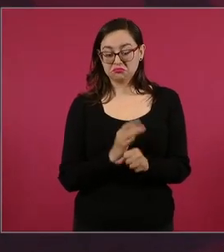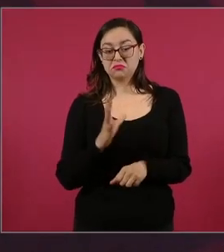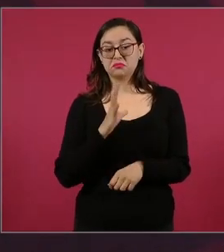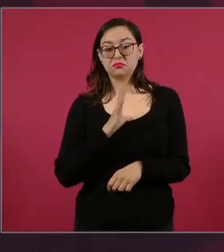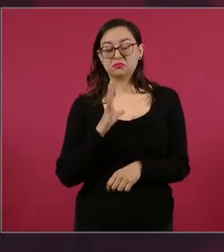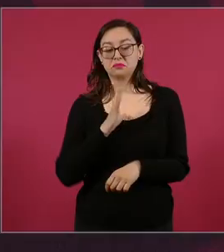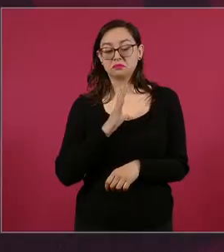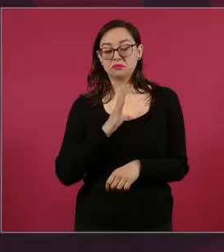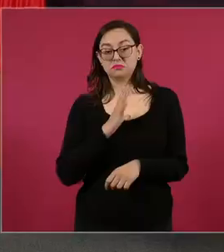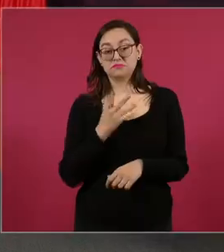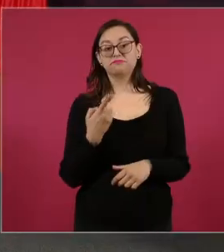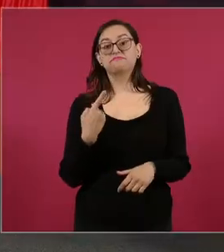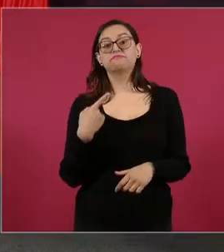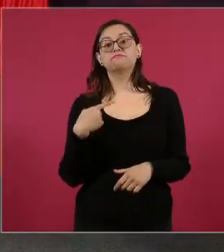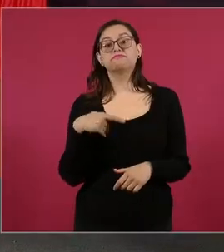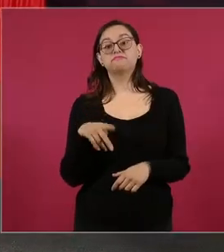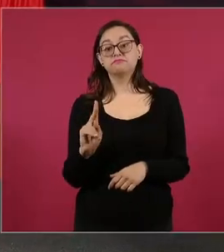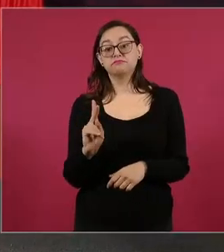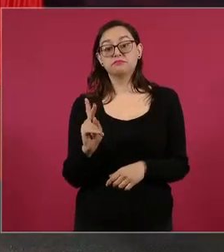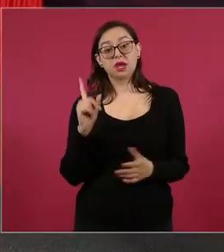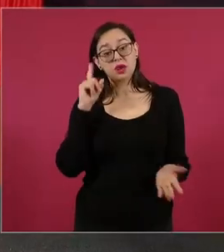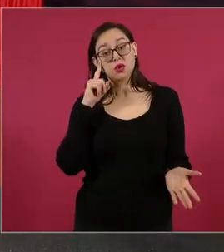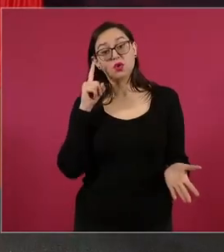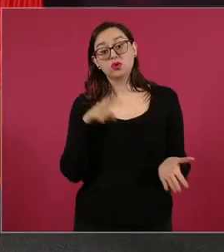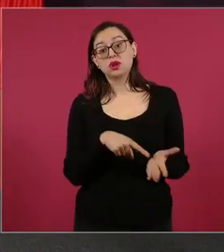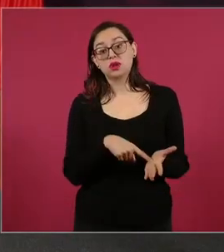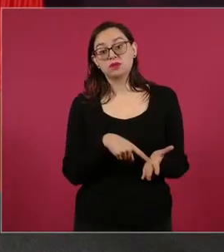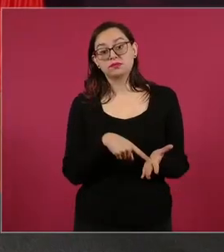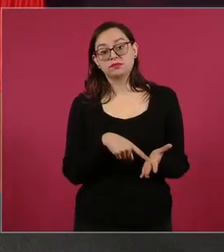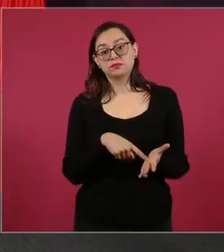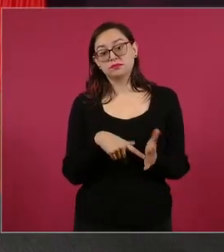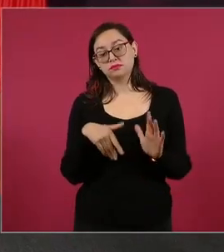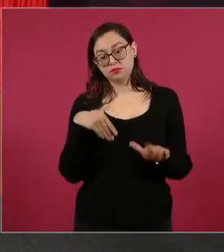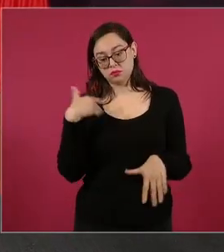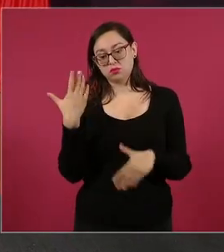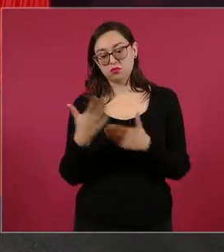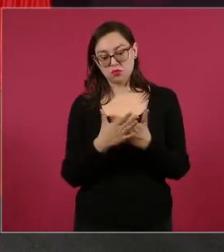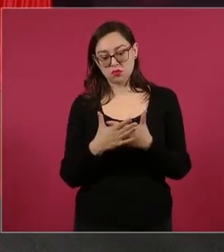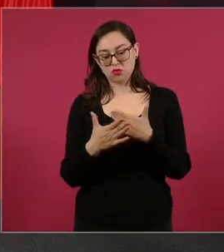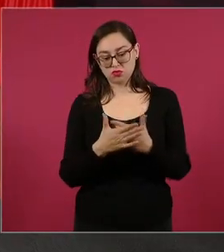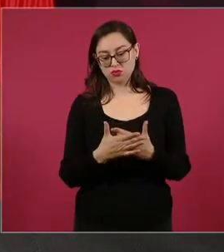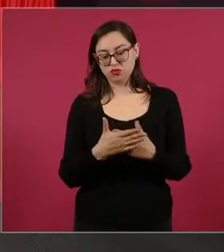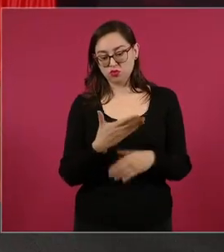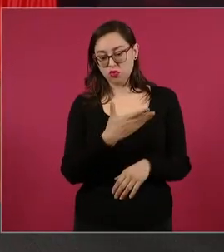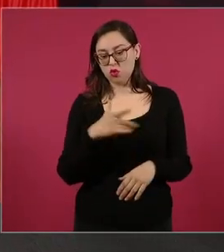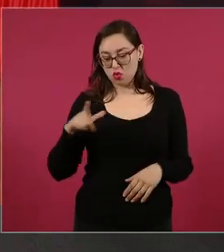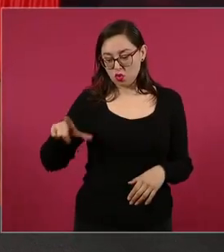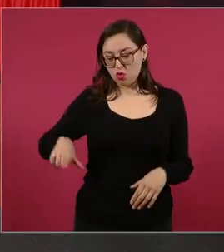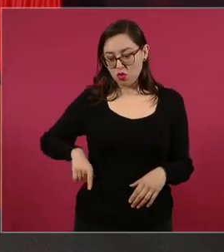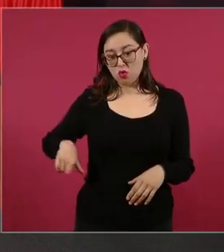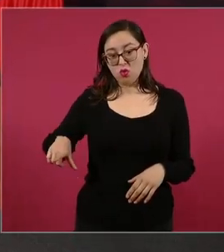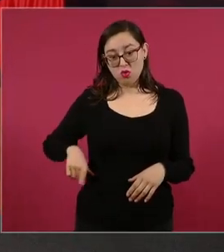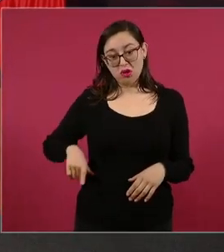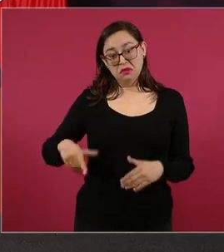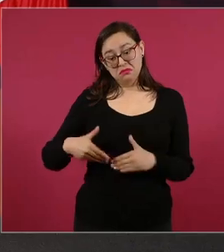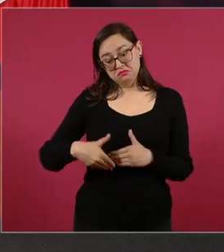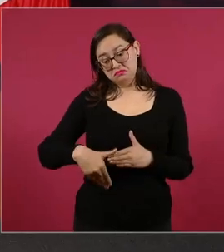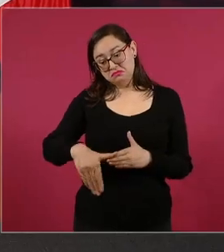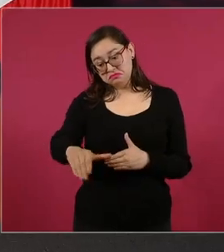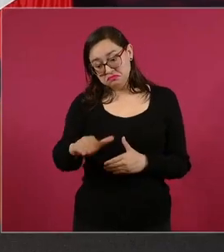creo que va a corresponder a la próxima administración, al próximo gobierno.